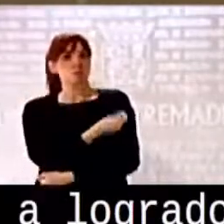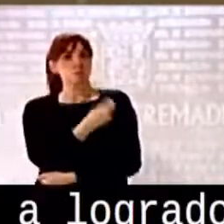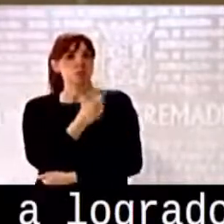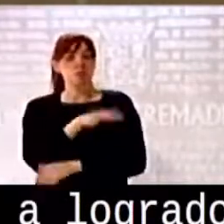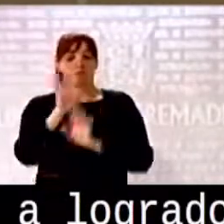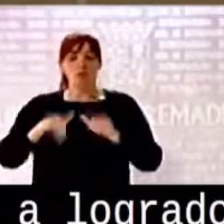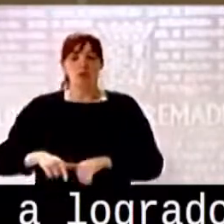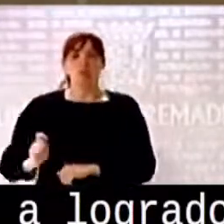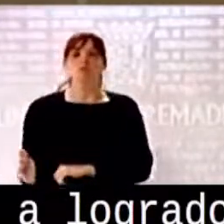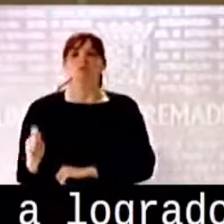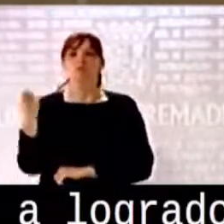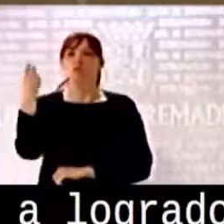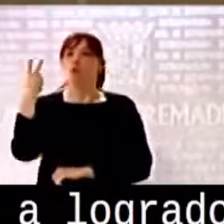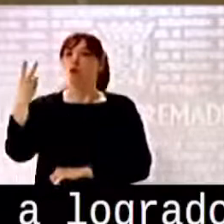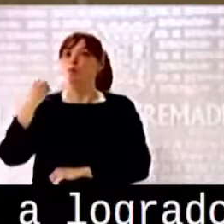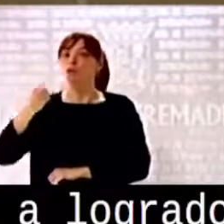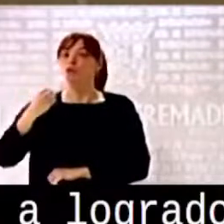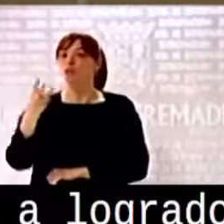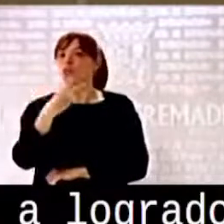como digo, de